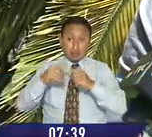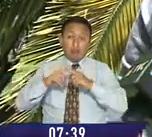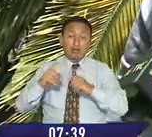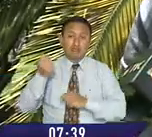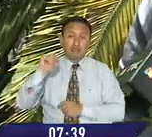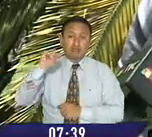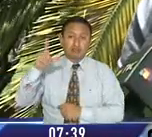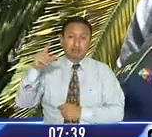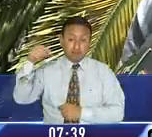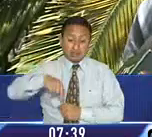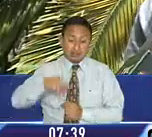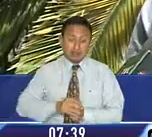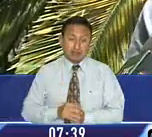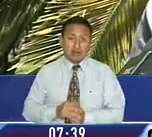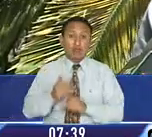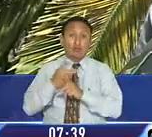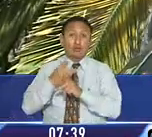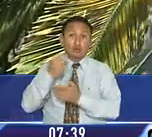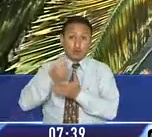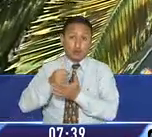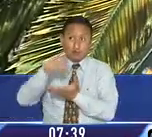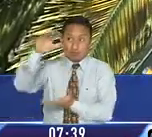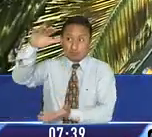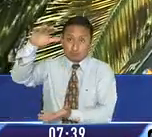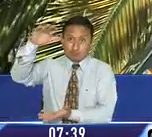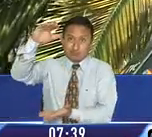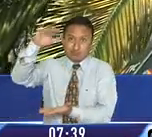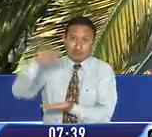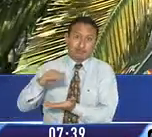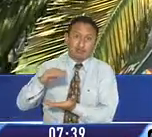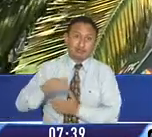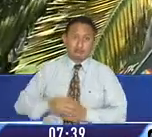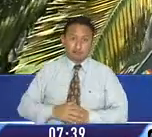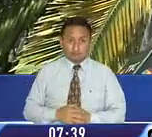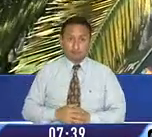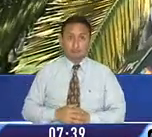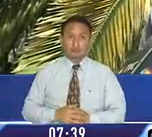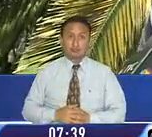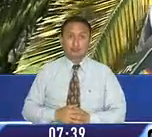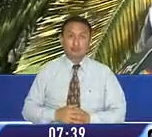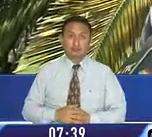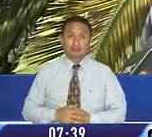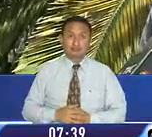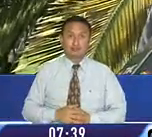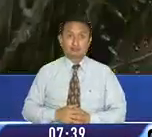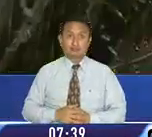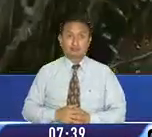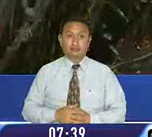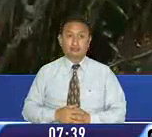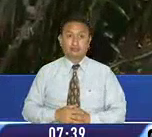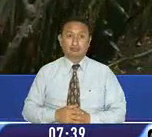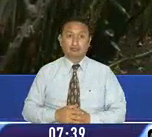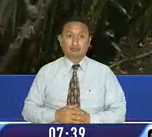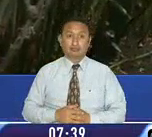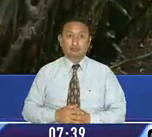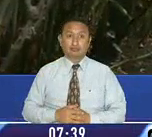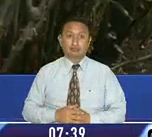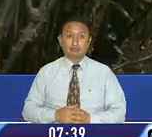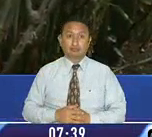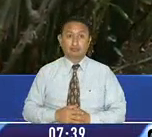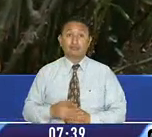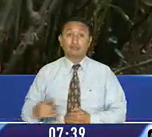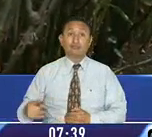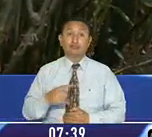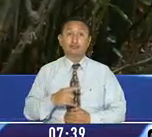nos ha reducido tremendamente el acceso a, sobre todo, nitratos y ácidos, que son importantes en la agricultura. A pesar de los elevados costos, indica